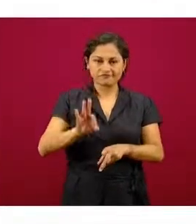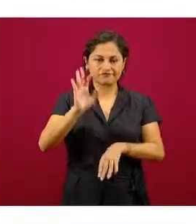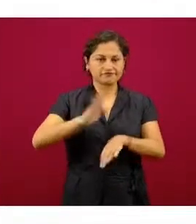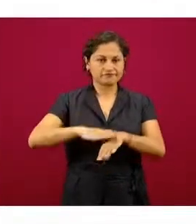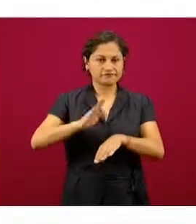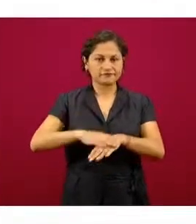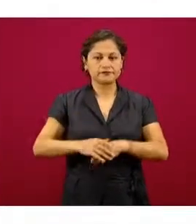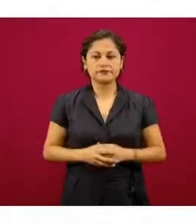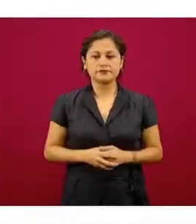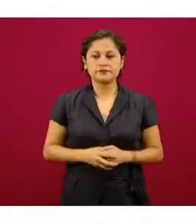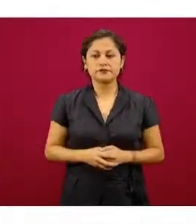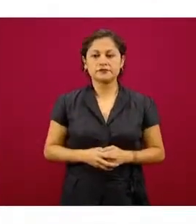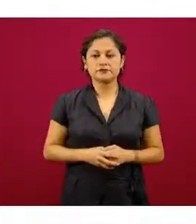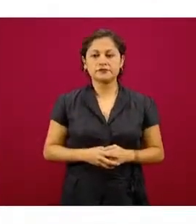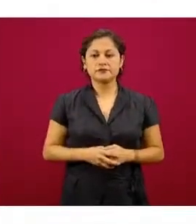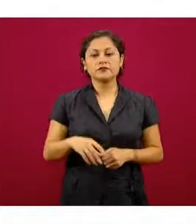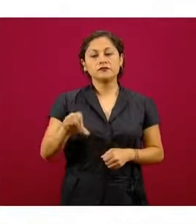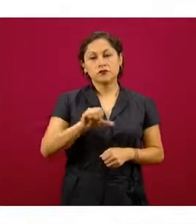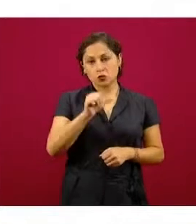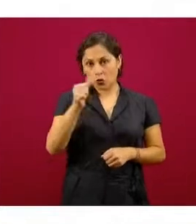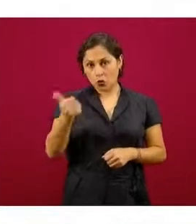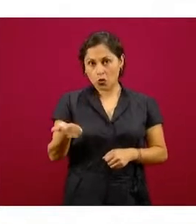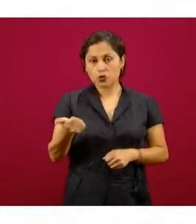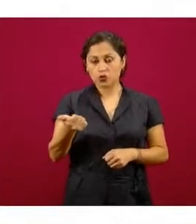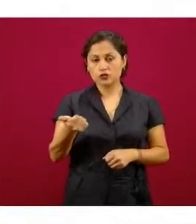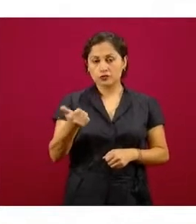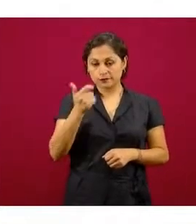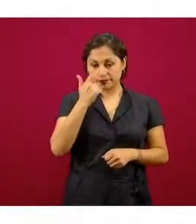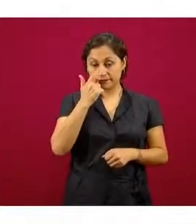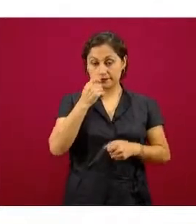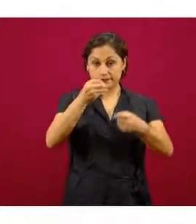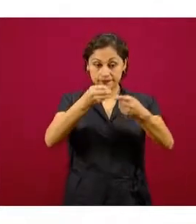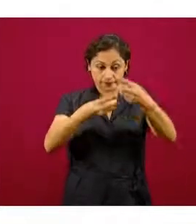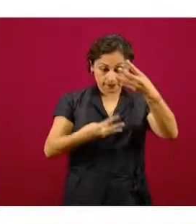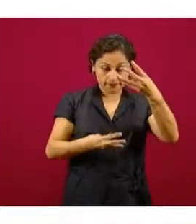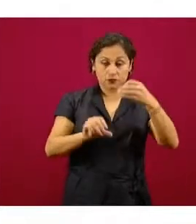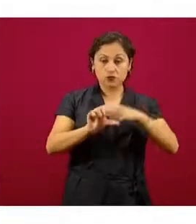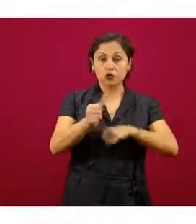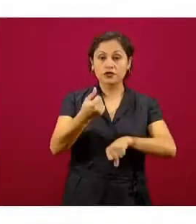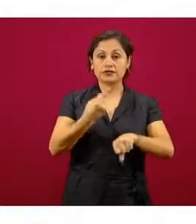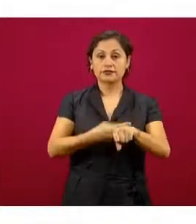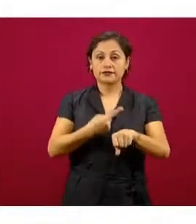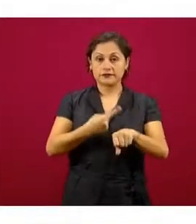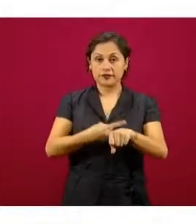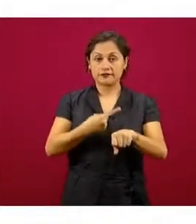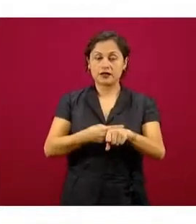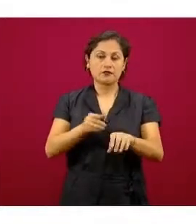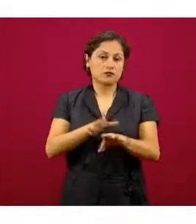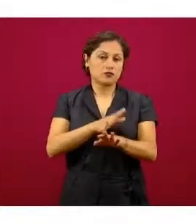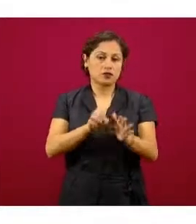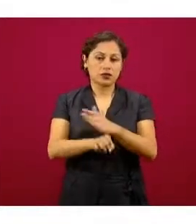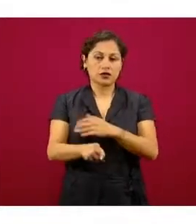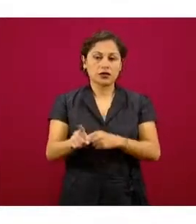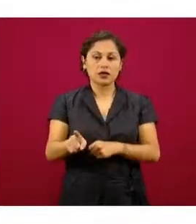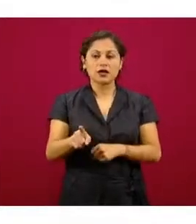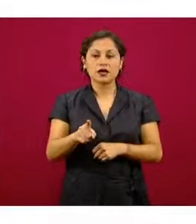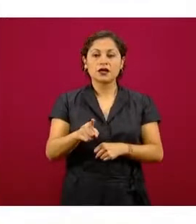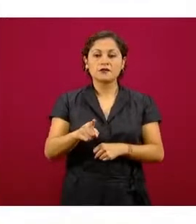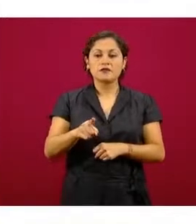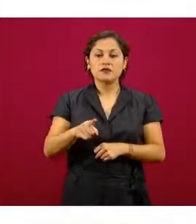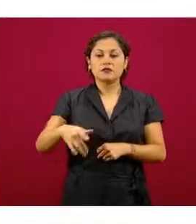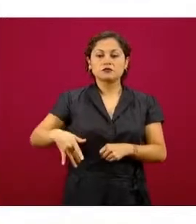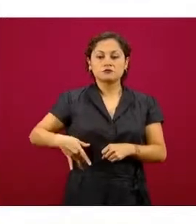y luego con una menor proporción vemos otras enfermedades crónicas como son la insuficiencia renal